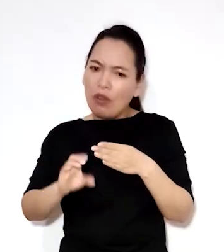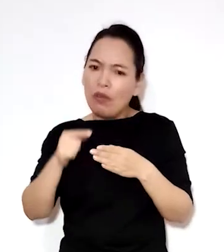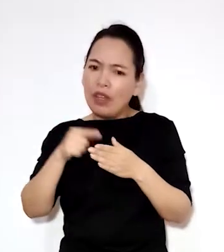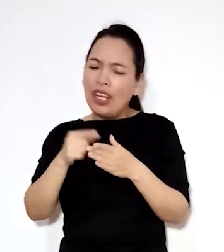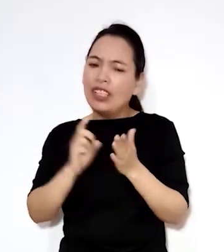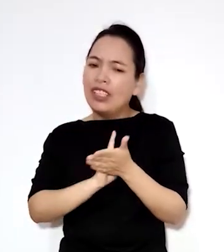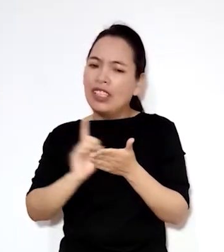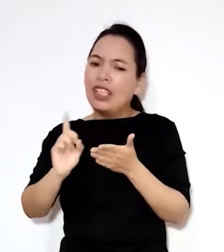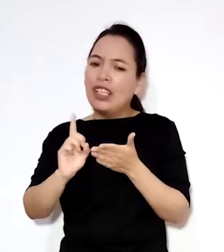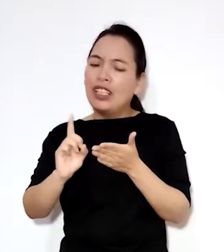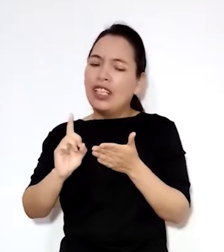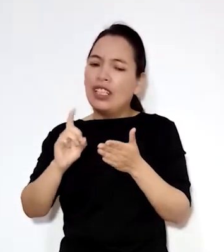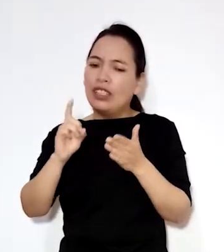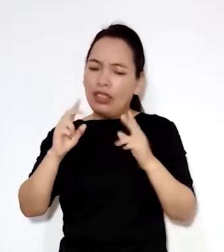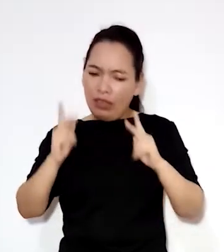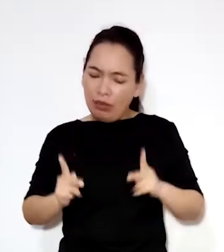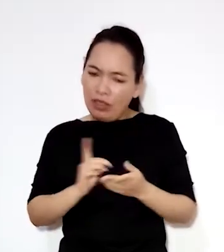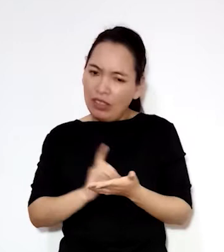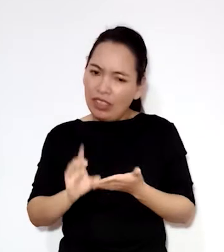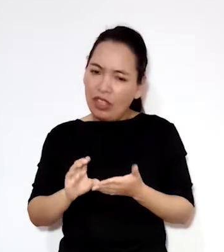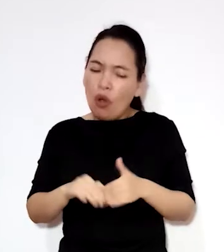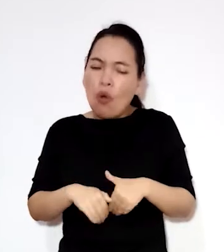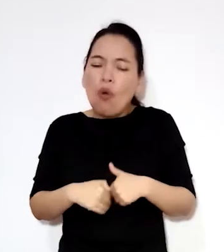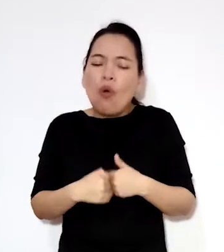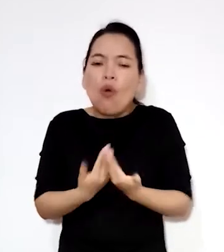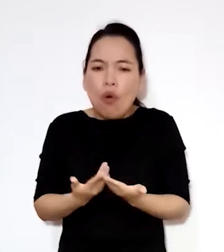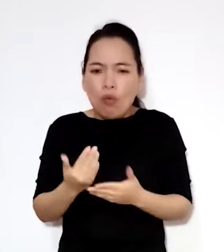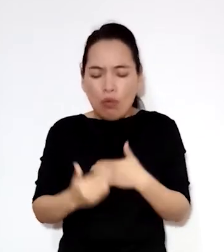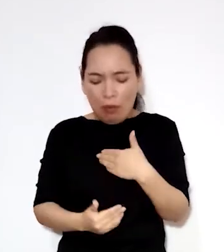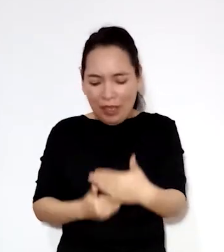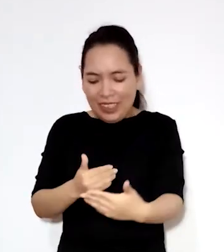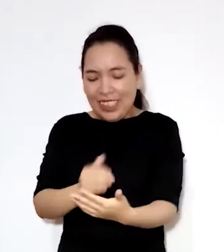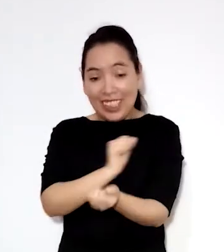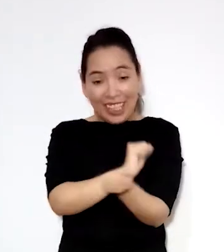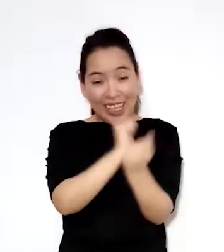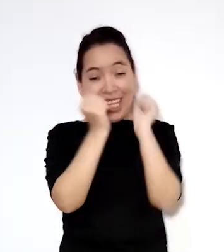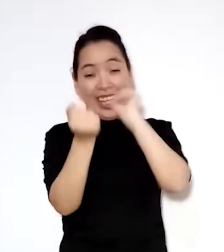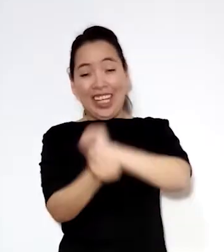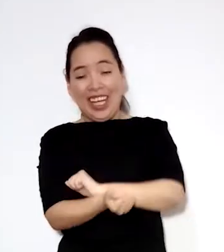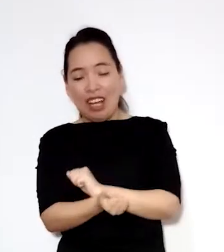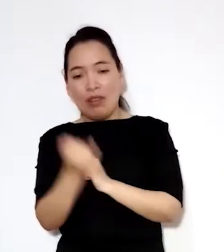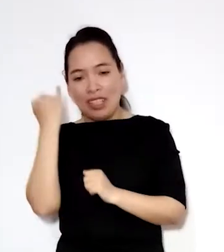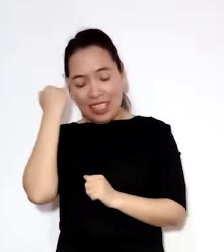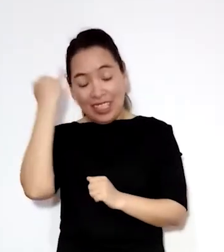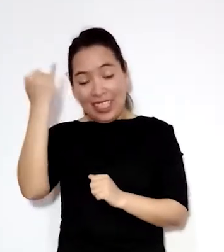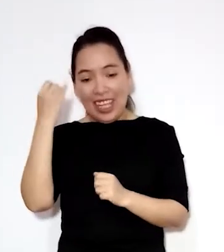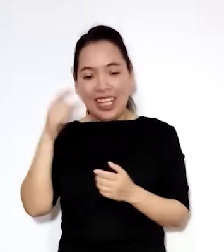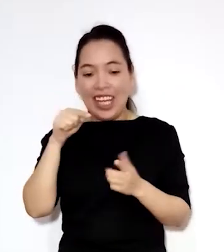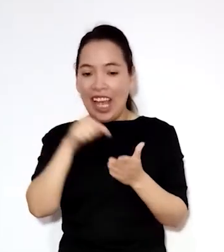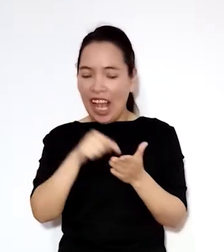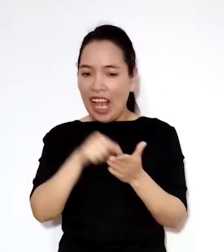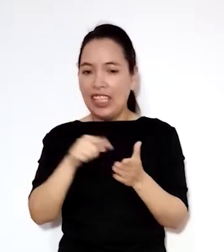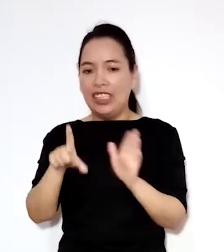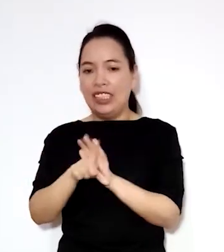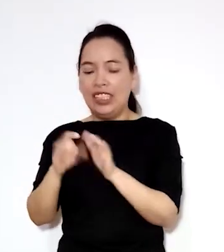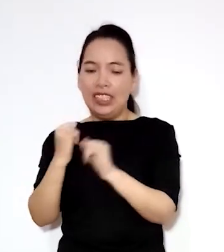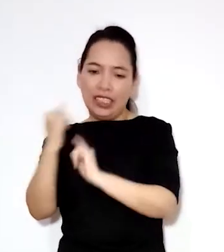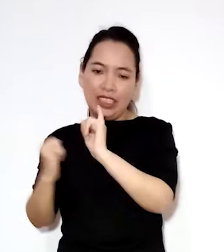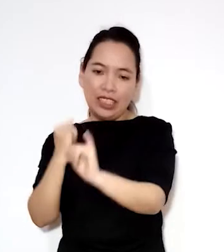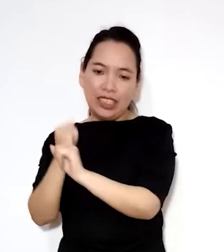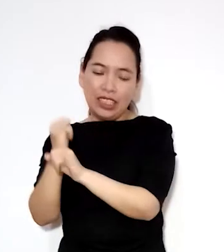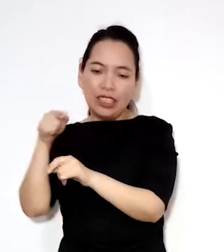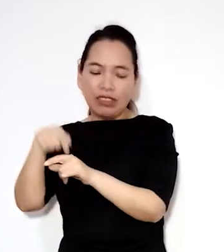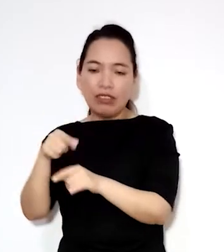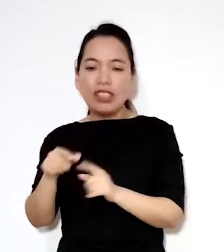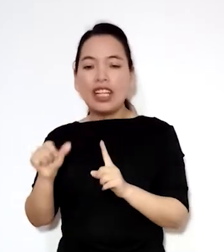punto de referencia, desde luego, que tenemos que abordar es cuál ha sido el impacto de la Convención sobre los Derechos de